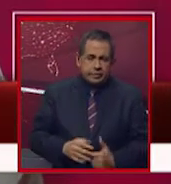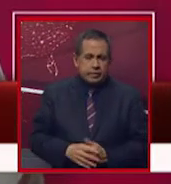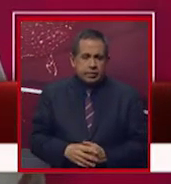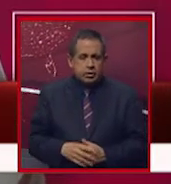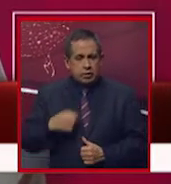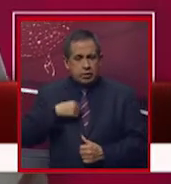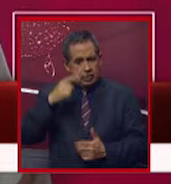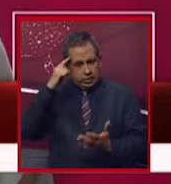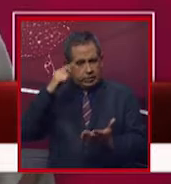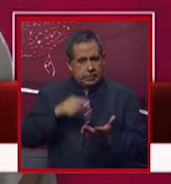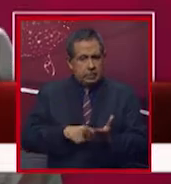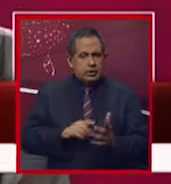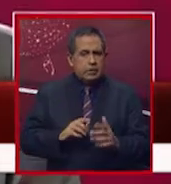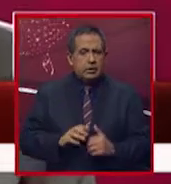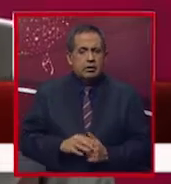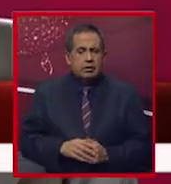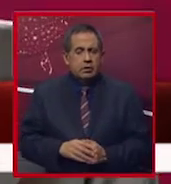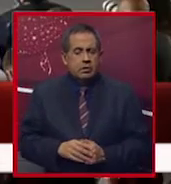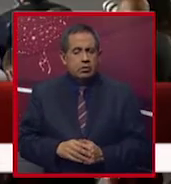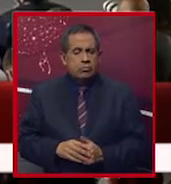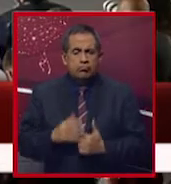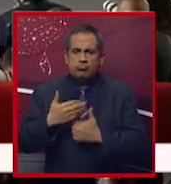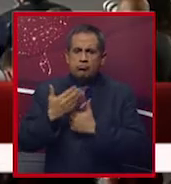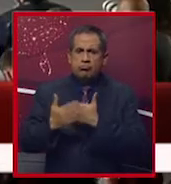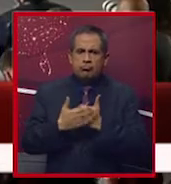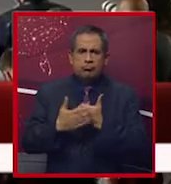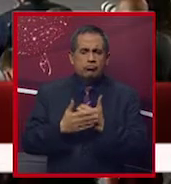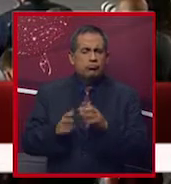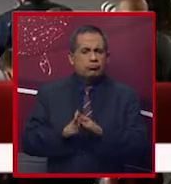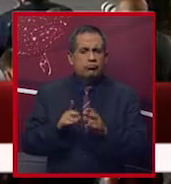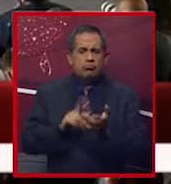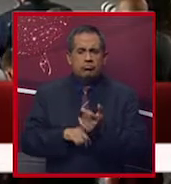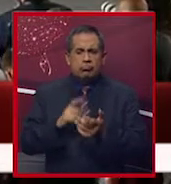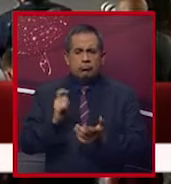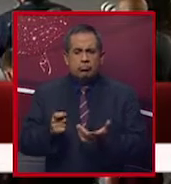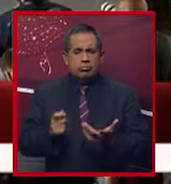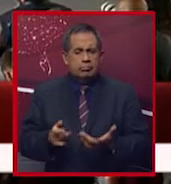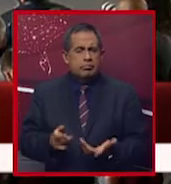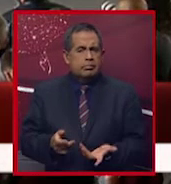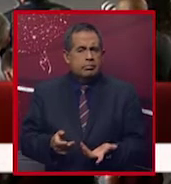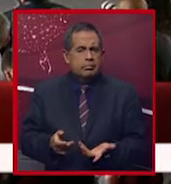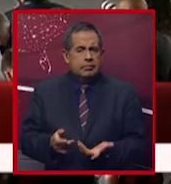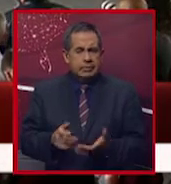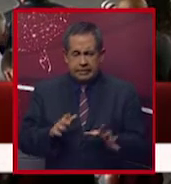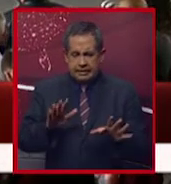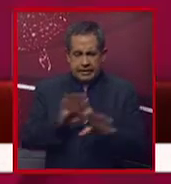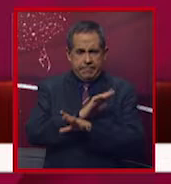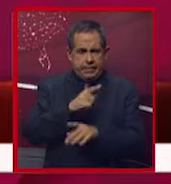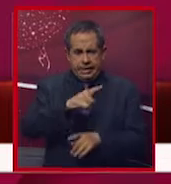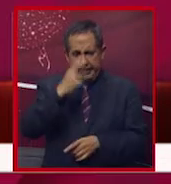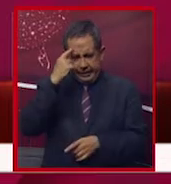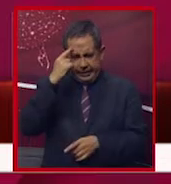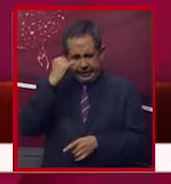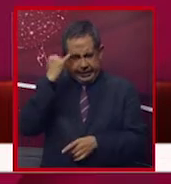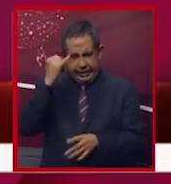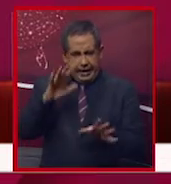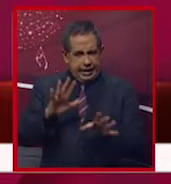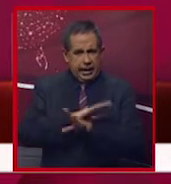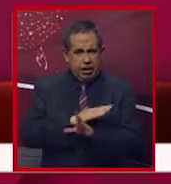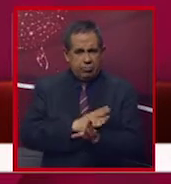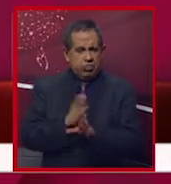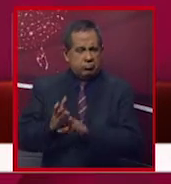Yo creo que va a haber una rectificación, si